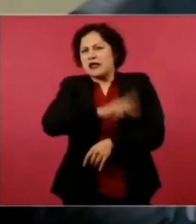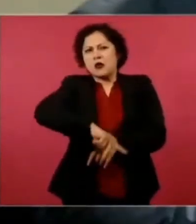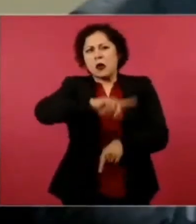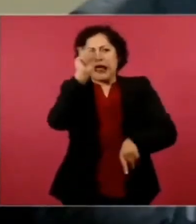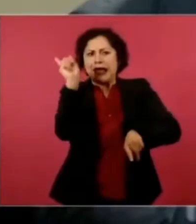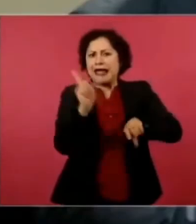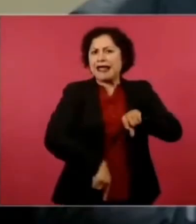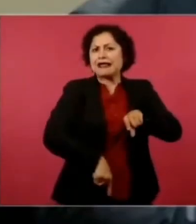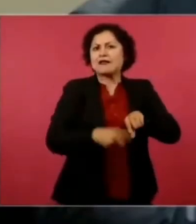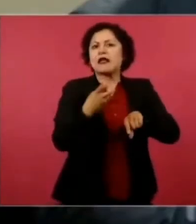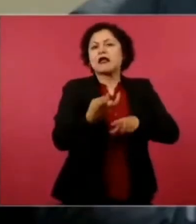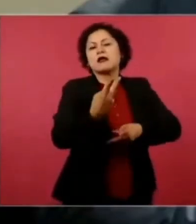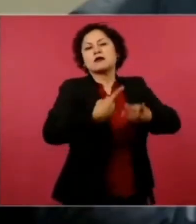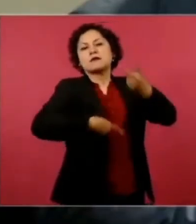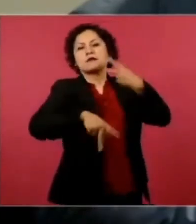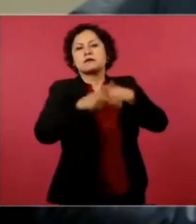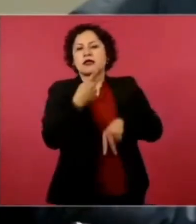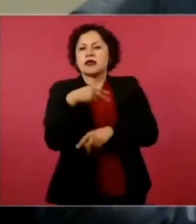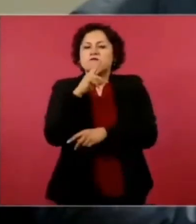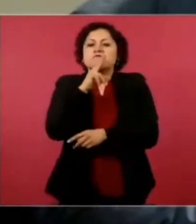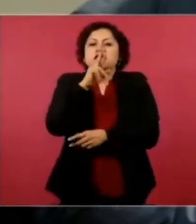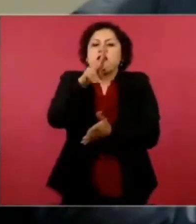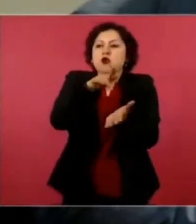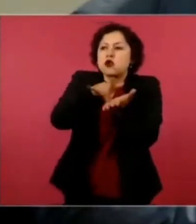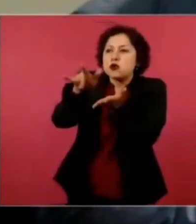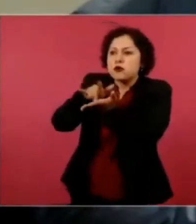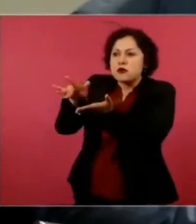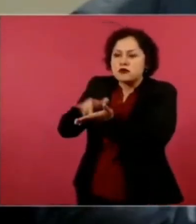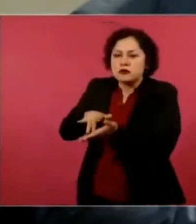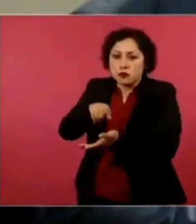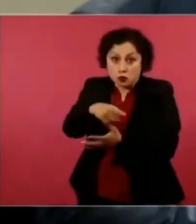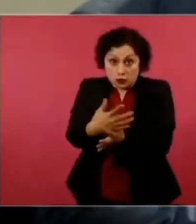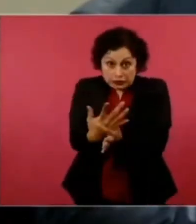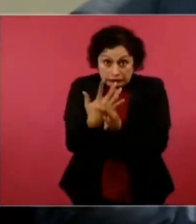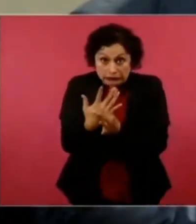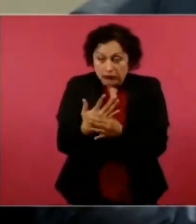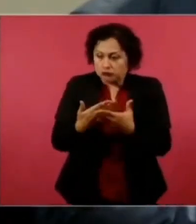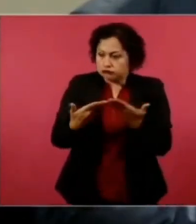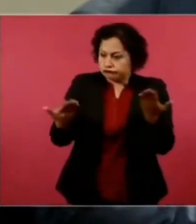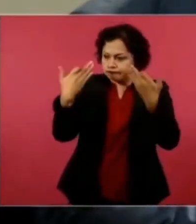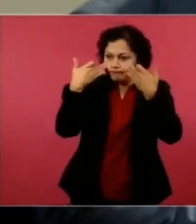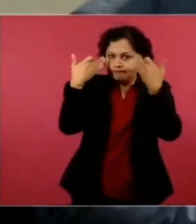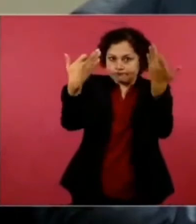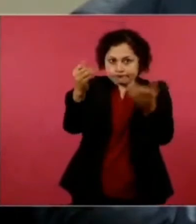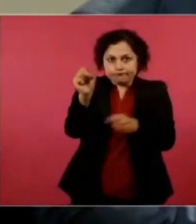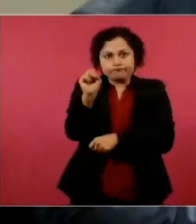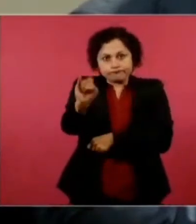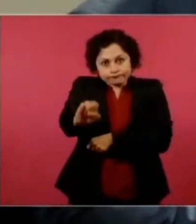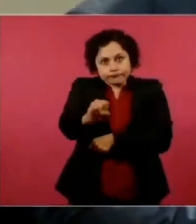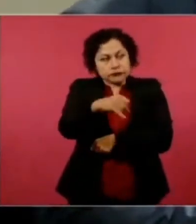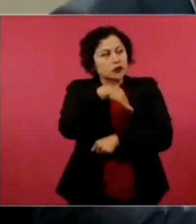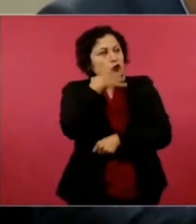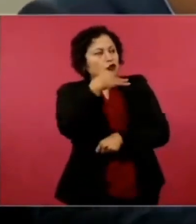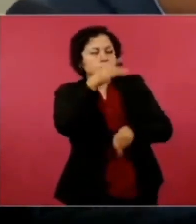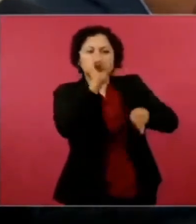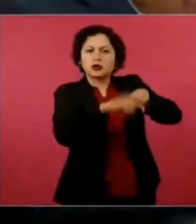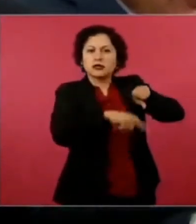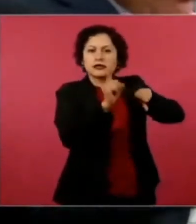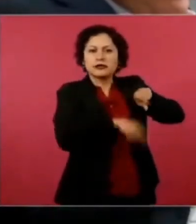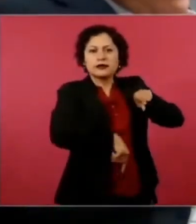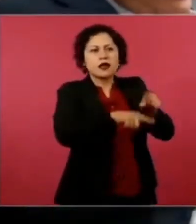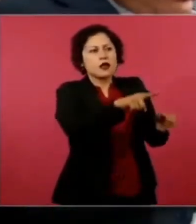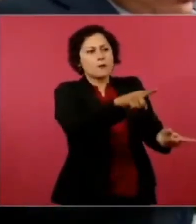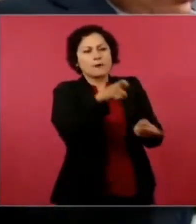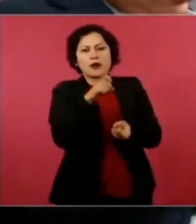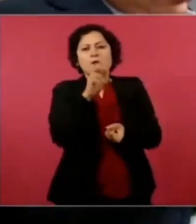poder obtener este dinero de los programas sociales. Ahí están los resultados. Sí, combatiendo la corrupción se obtuvieron los recursos y se siguen